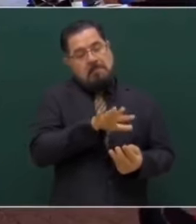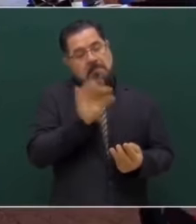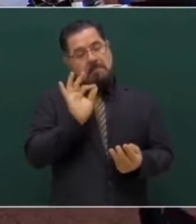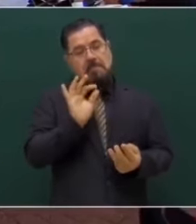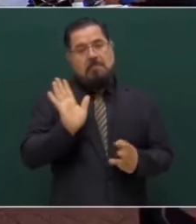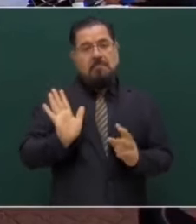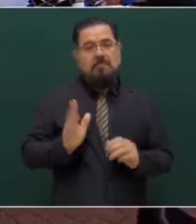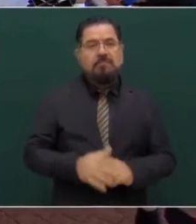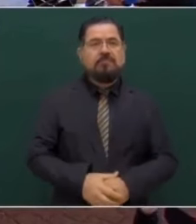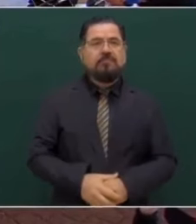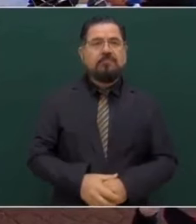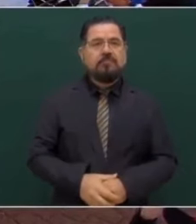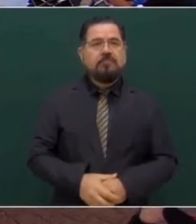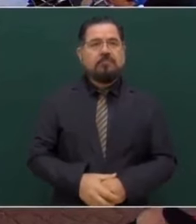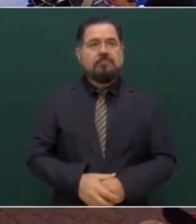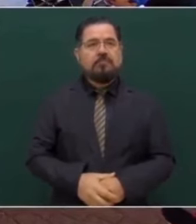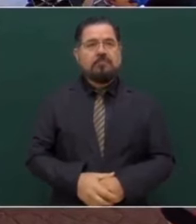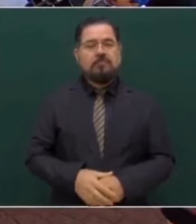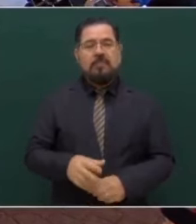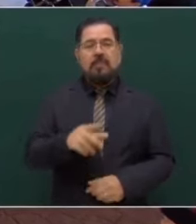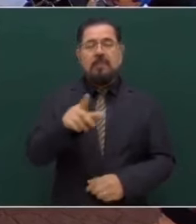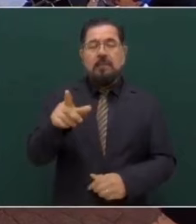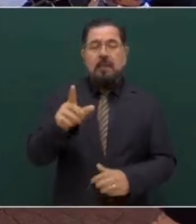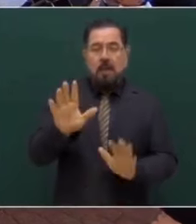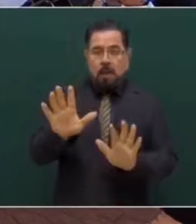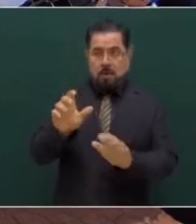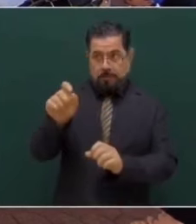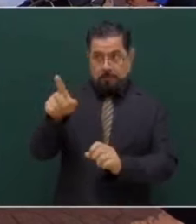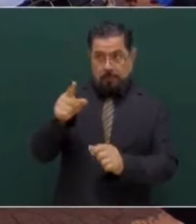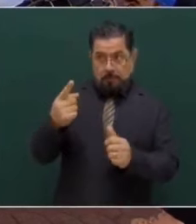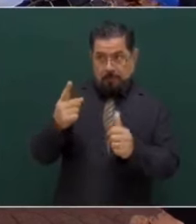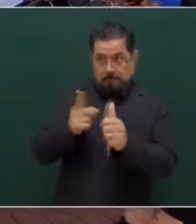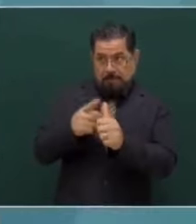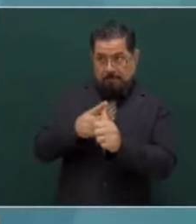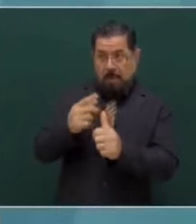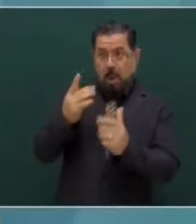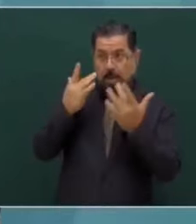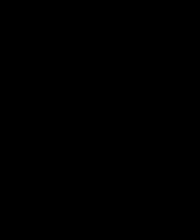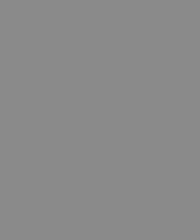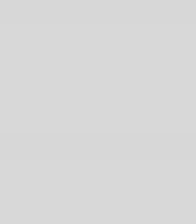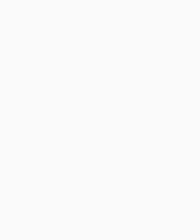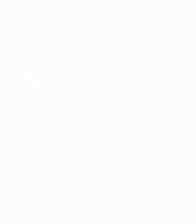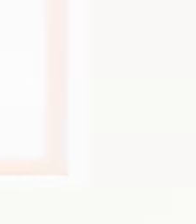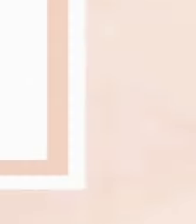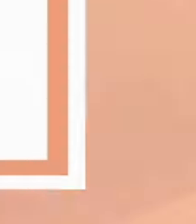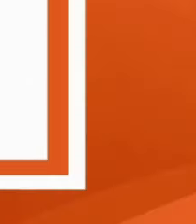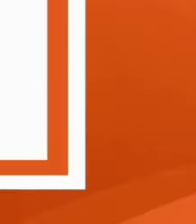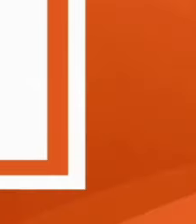¿Nos darían a conocer después de la renuncia de, bueno, que se acepte la renuncia del ministro? Sí, inmediatamente.